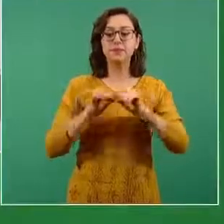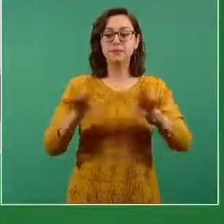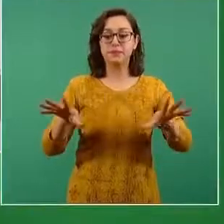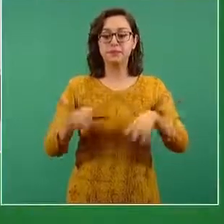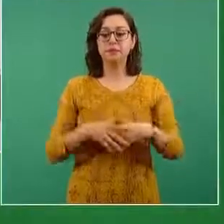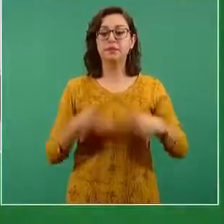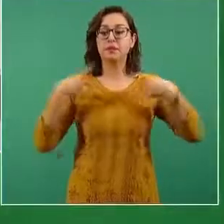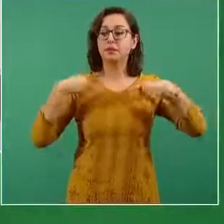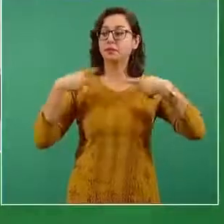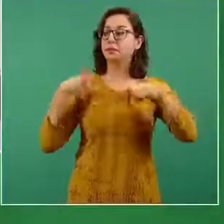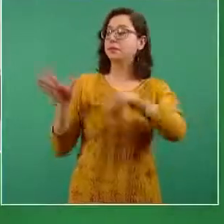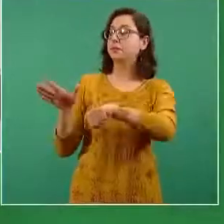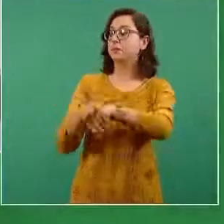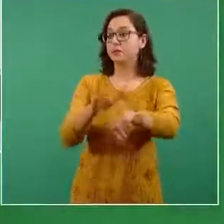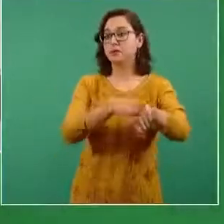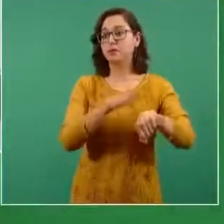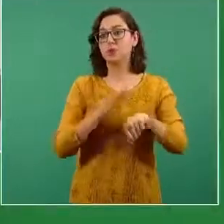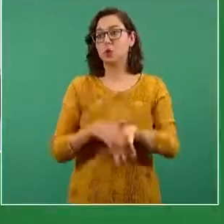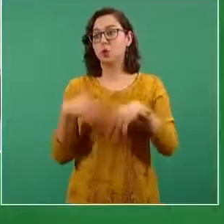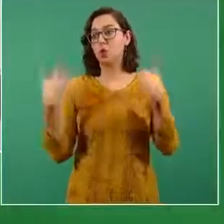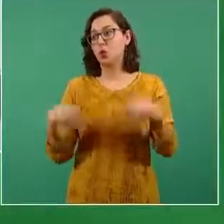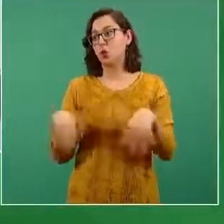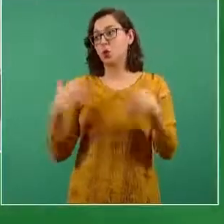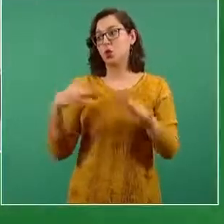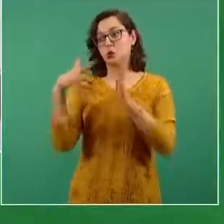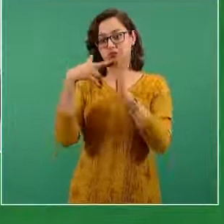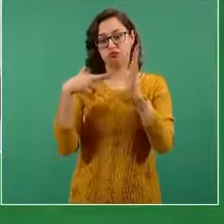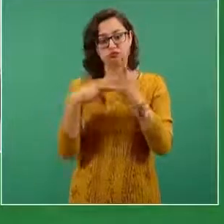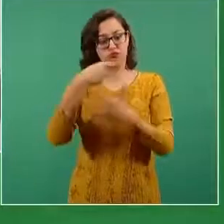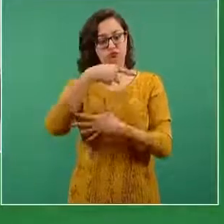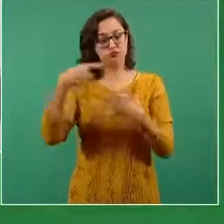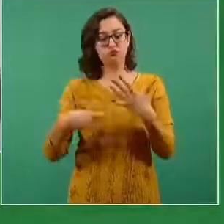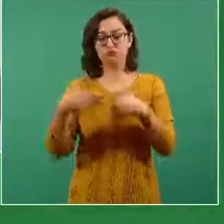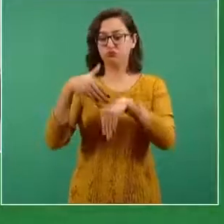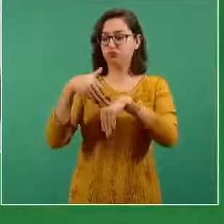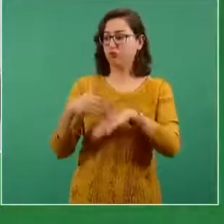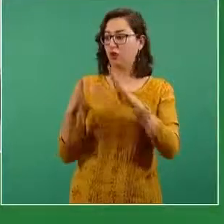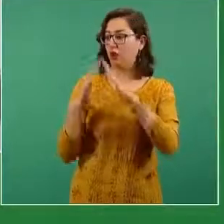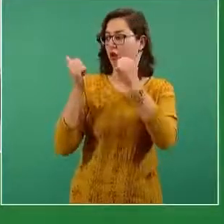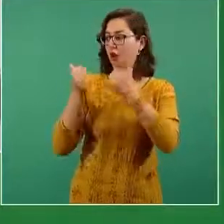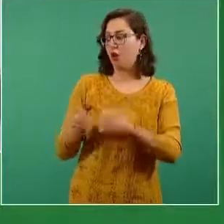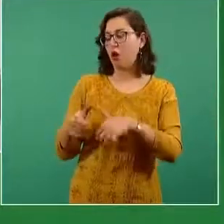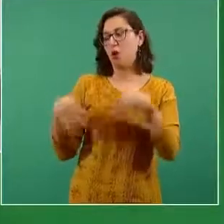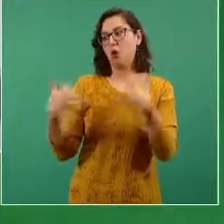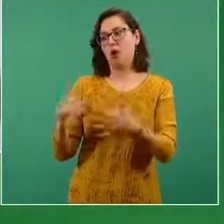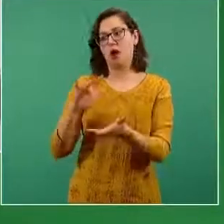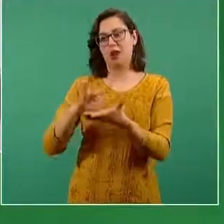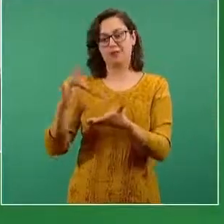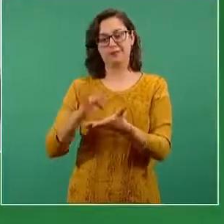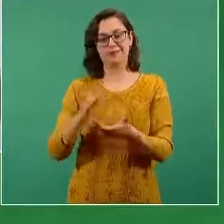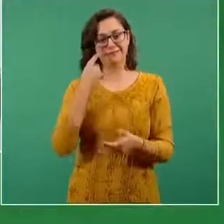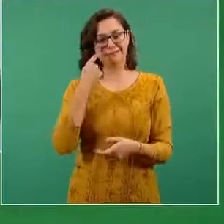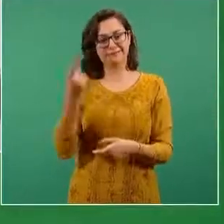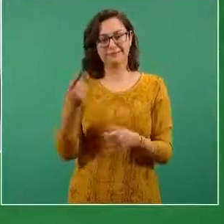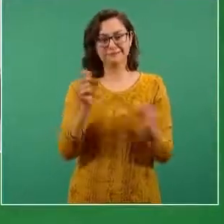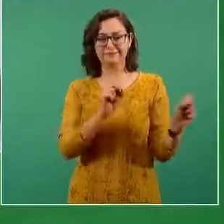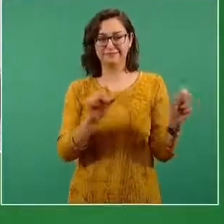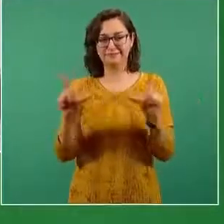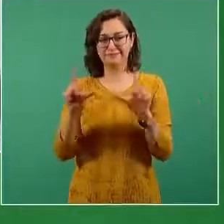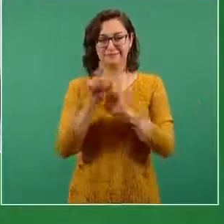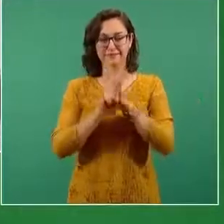reconocimiento a la sociedad por su respuesta a la convocatoria de quedarse en casa. Espero que les guste. Adelante.